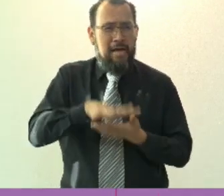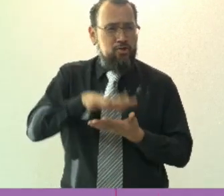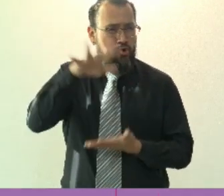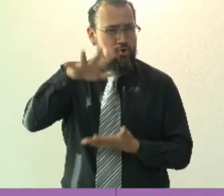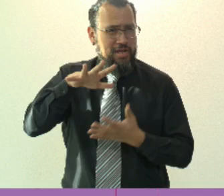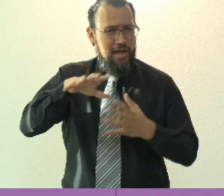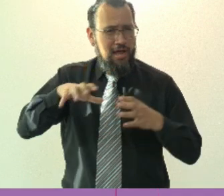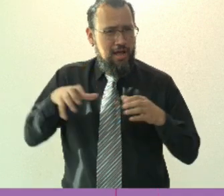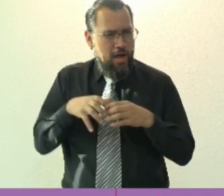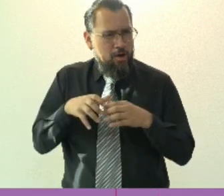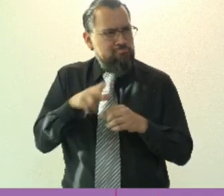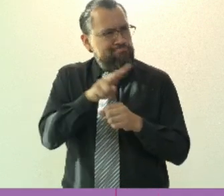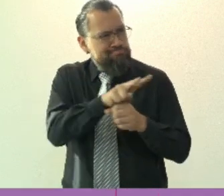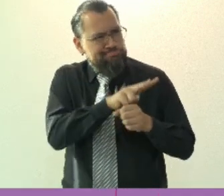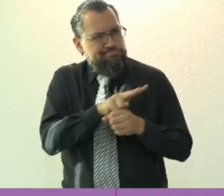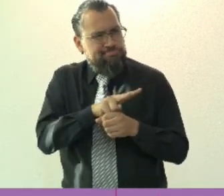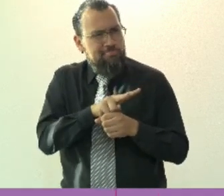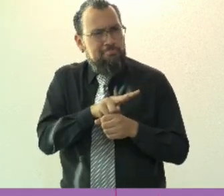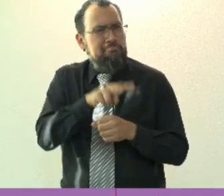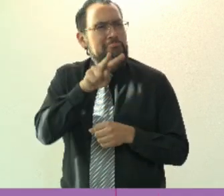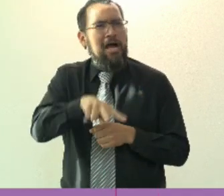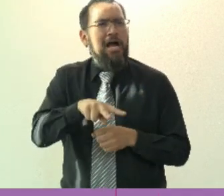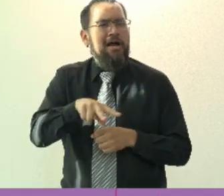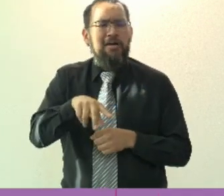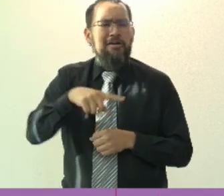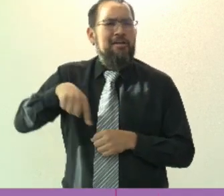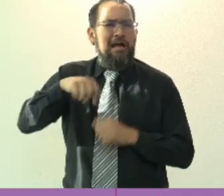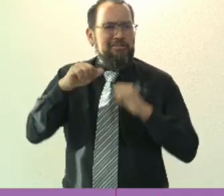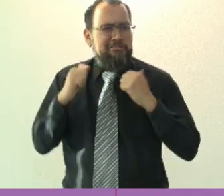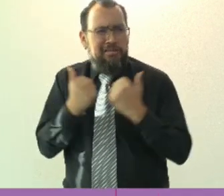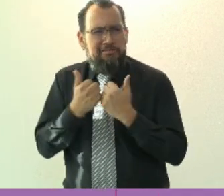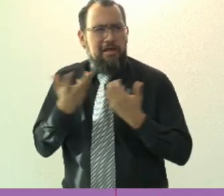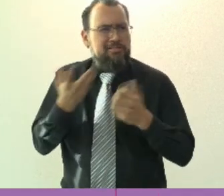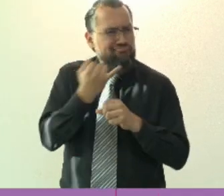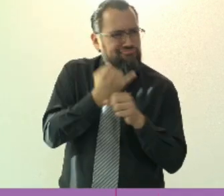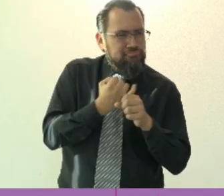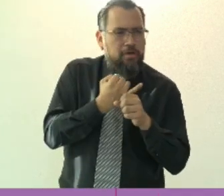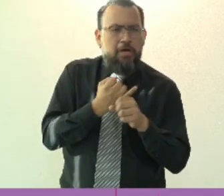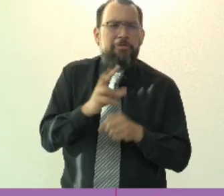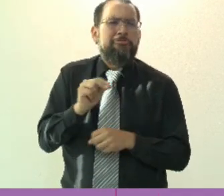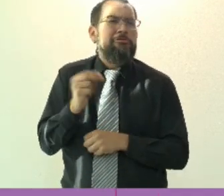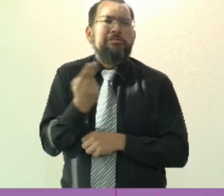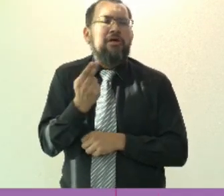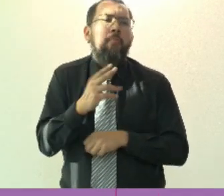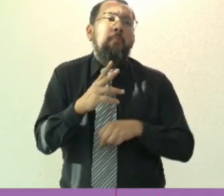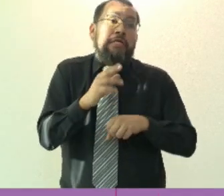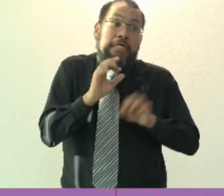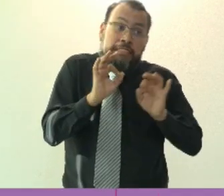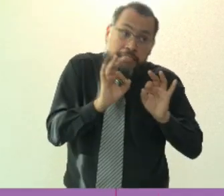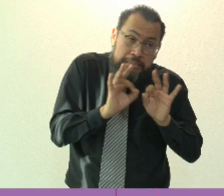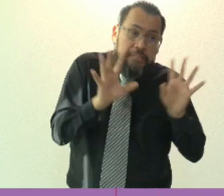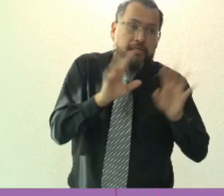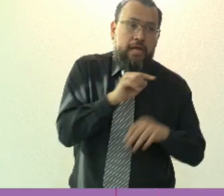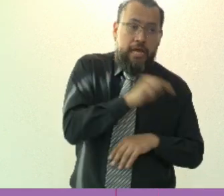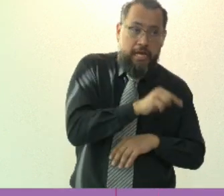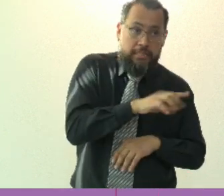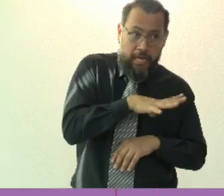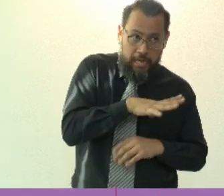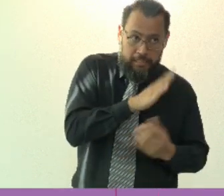que hay en el país, no habríamos nacido si hubiera habido un buen sistema de archivos.